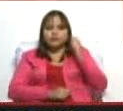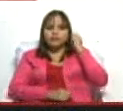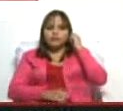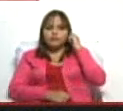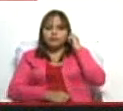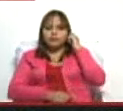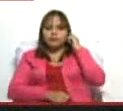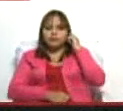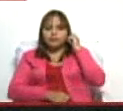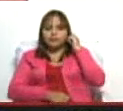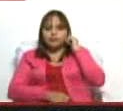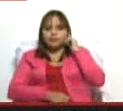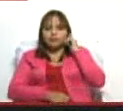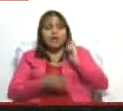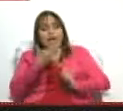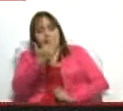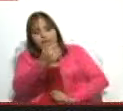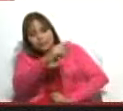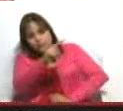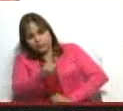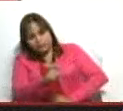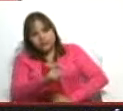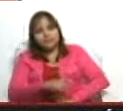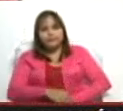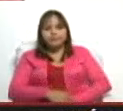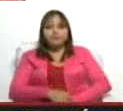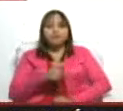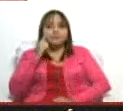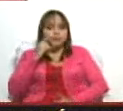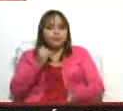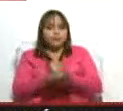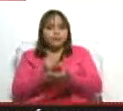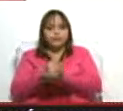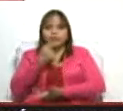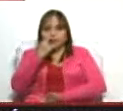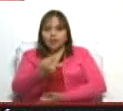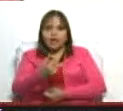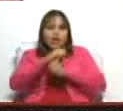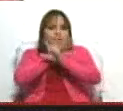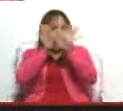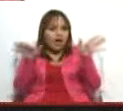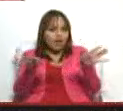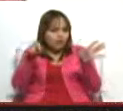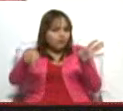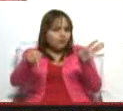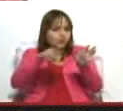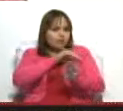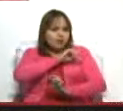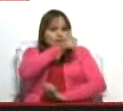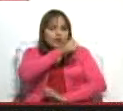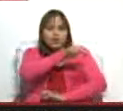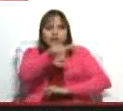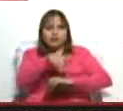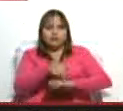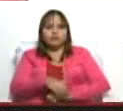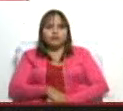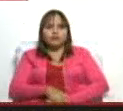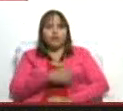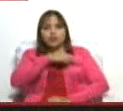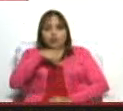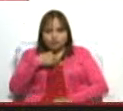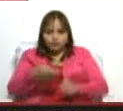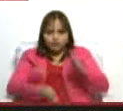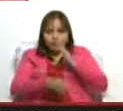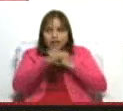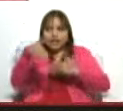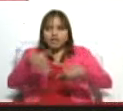Gracias, Clemency. Fíjate, como yo dije, y como lo tenemos claro en esta dirección nacional, nosotros vamos a unas elecciones